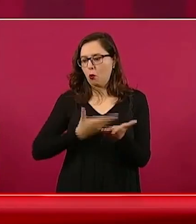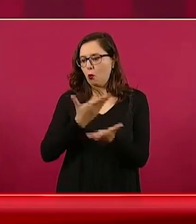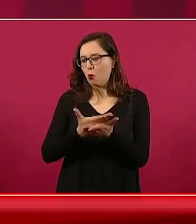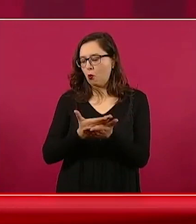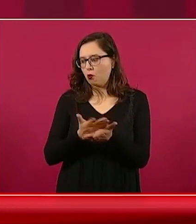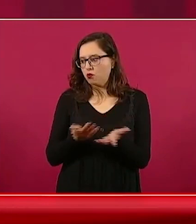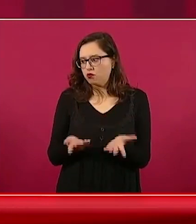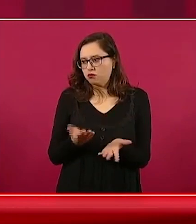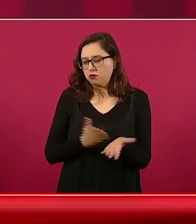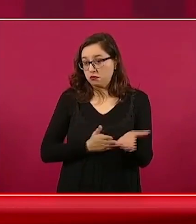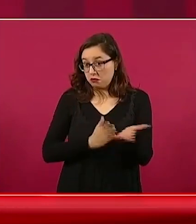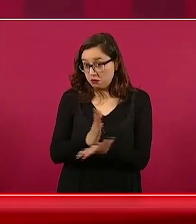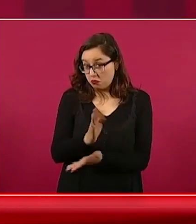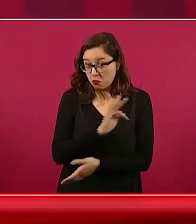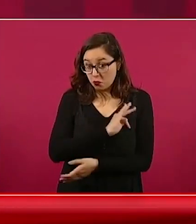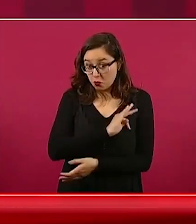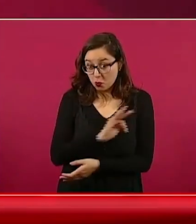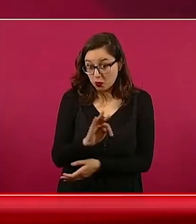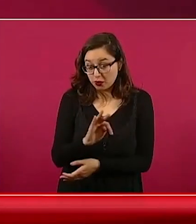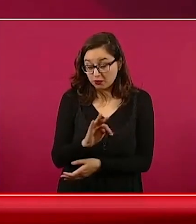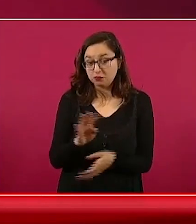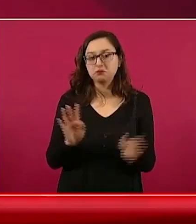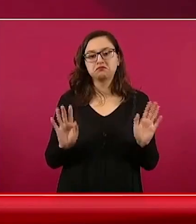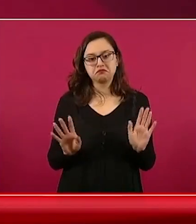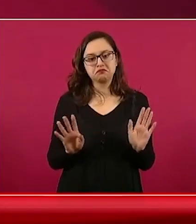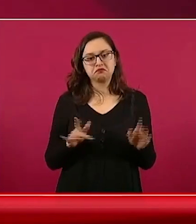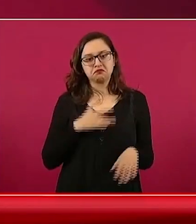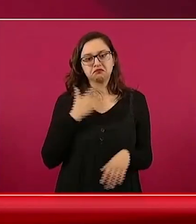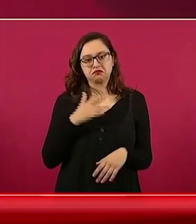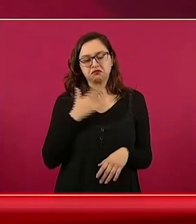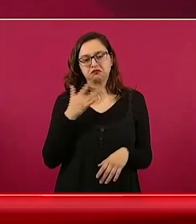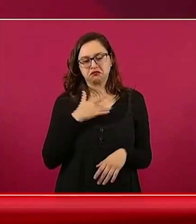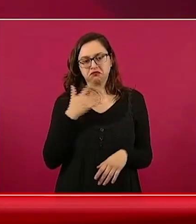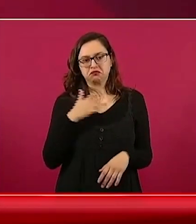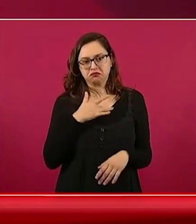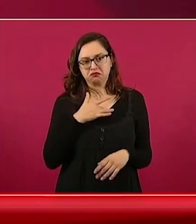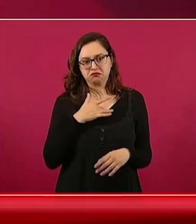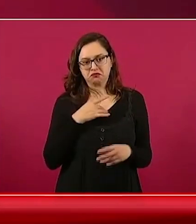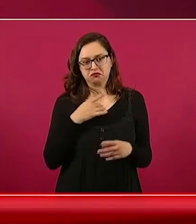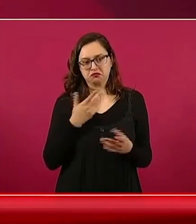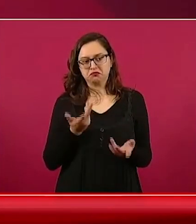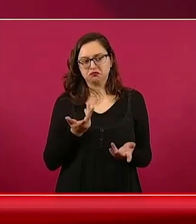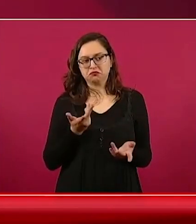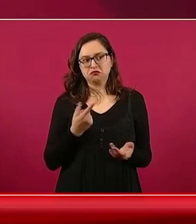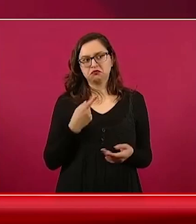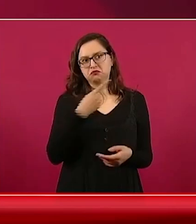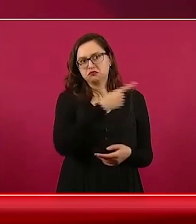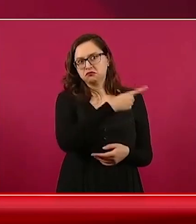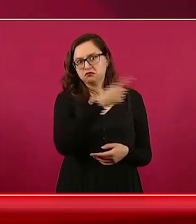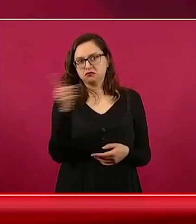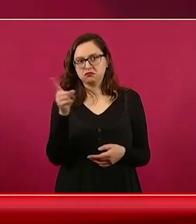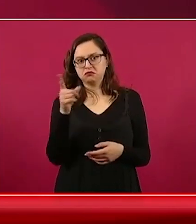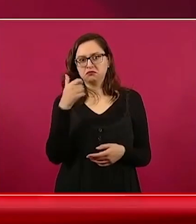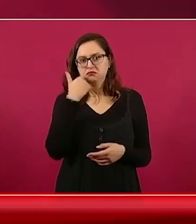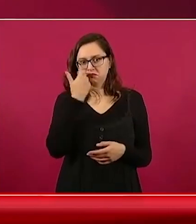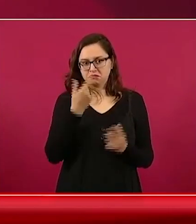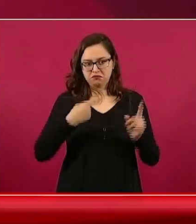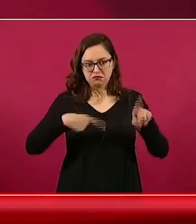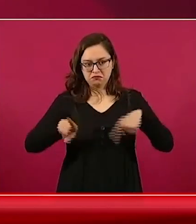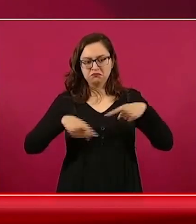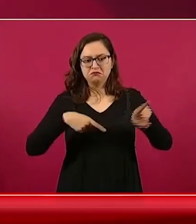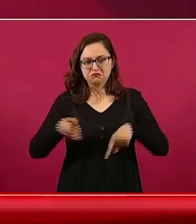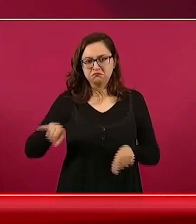en este caso? Yo creo que le va a interesar mucho a los que quieren el fútbol,